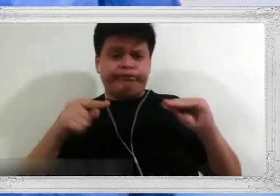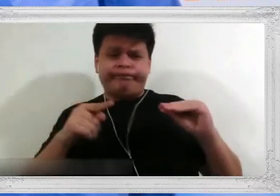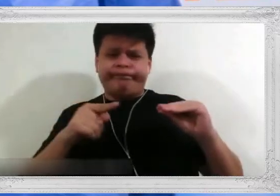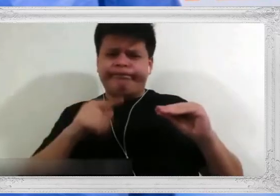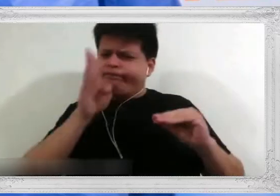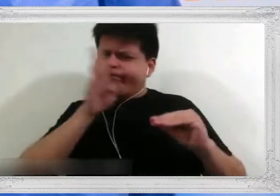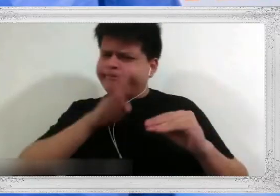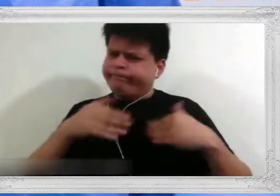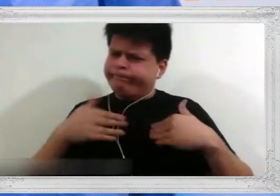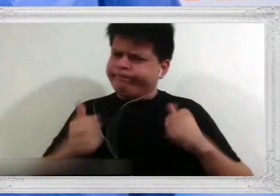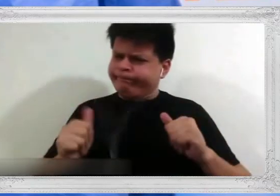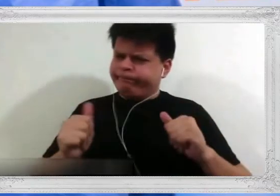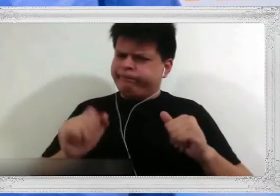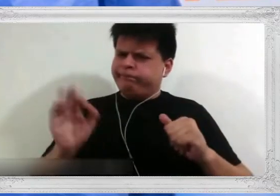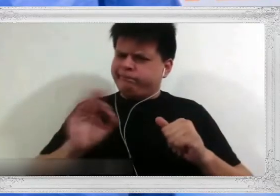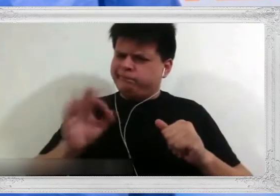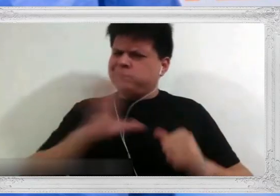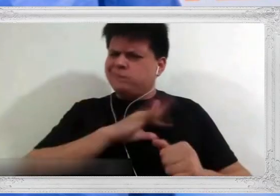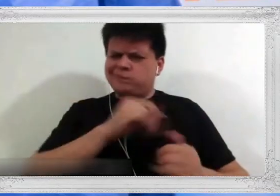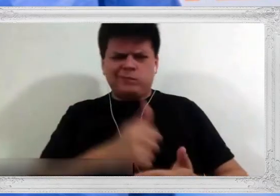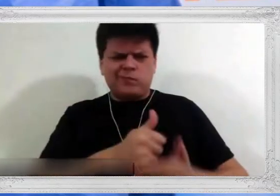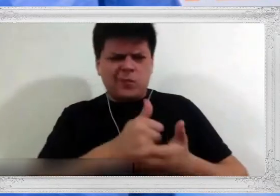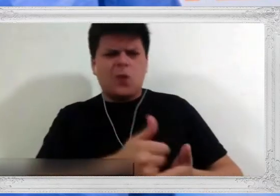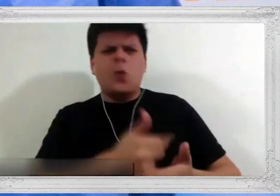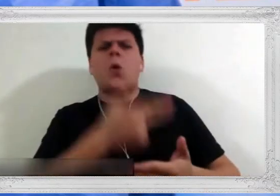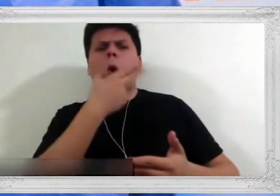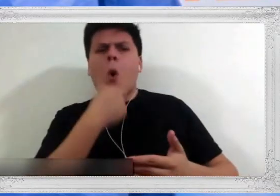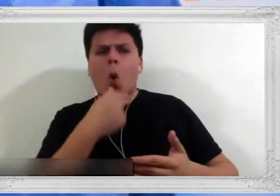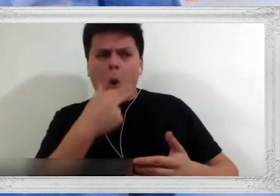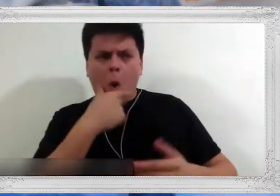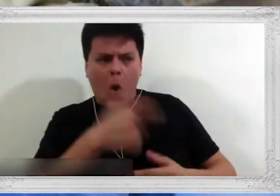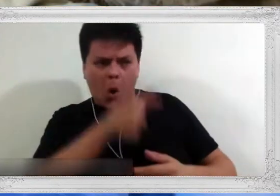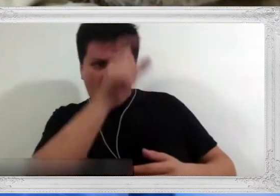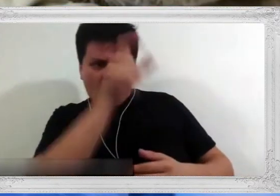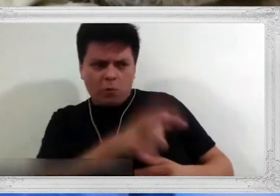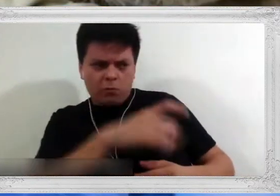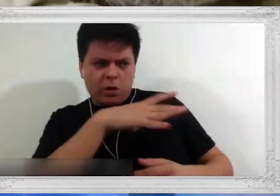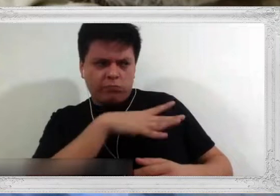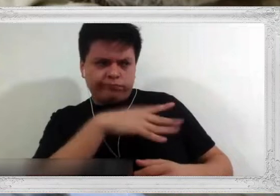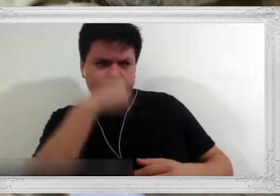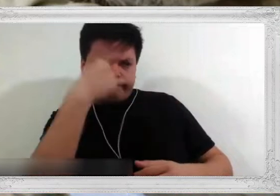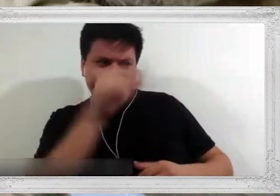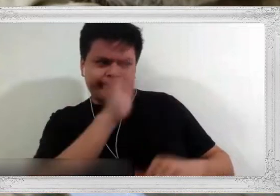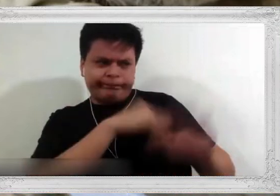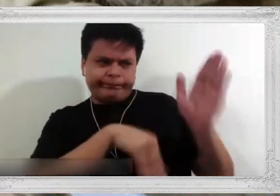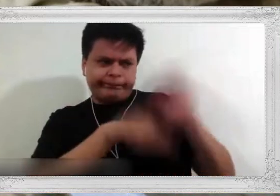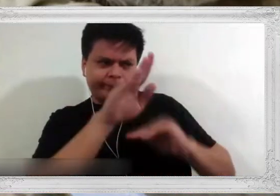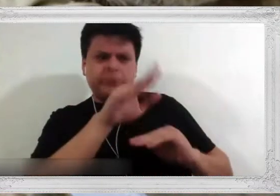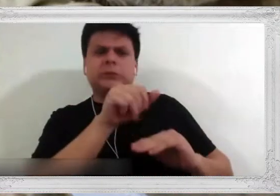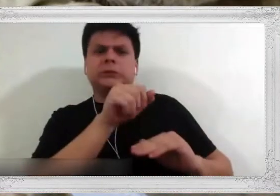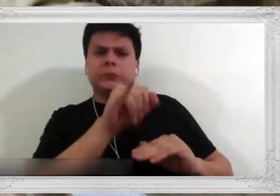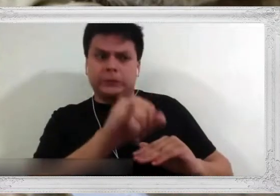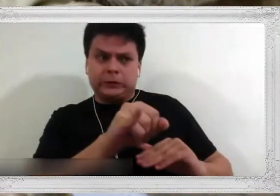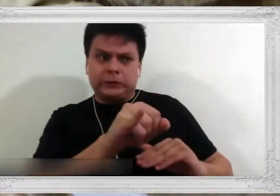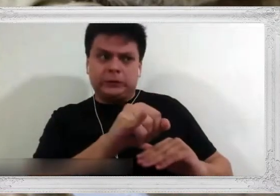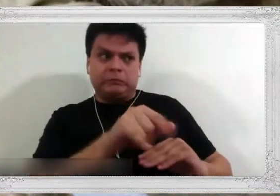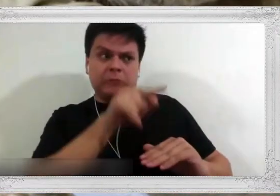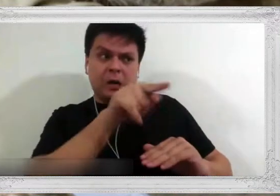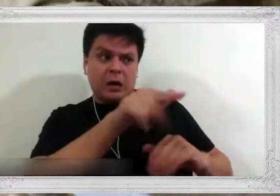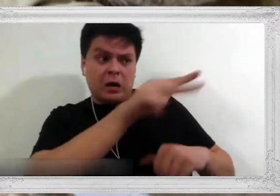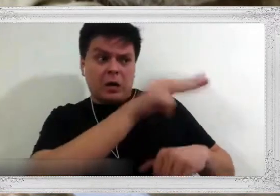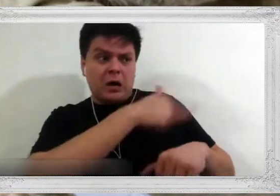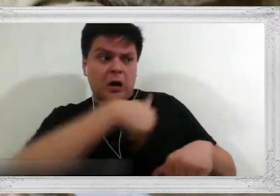El hombre está hecho para ser grande. Él es por su naturaleza capaz